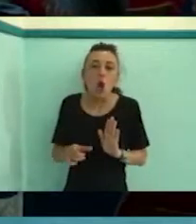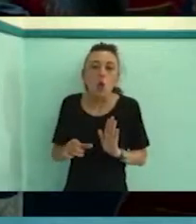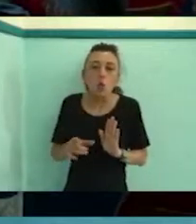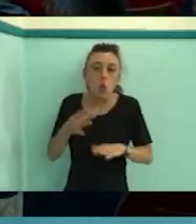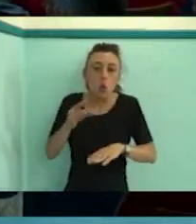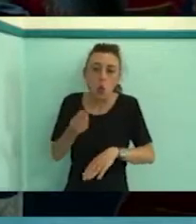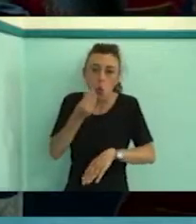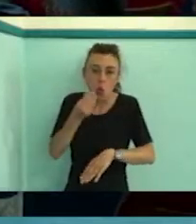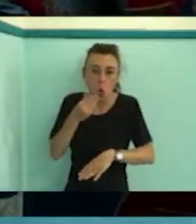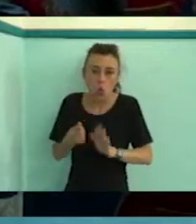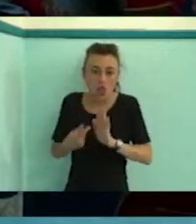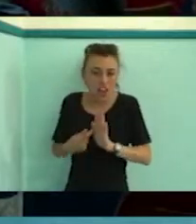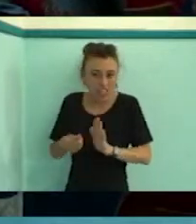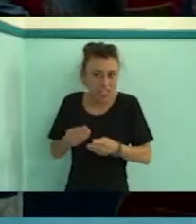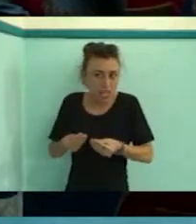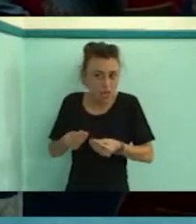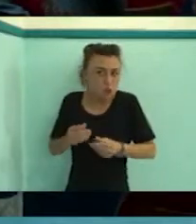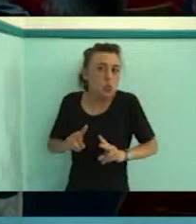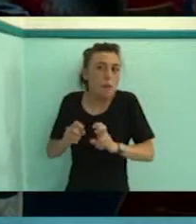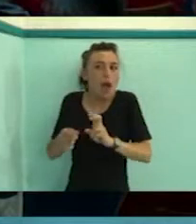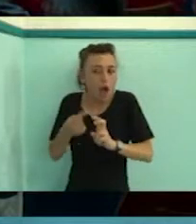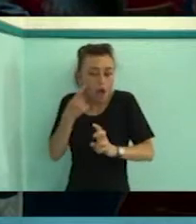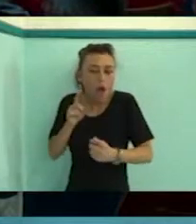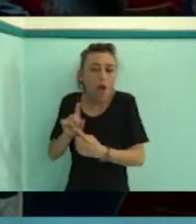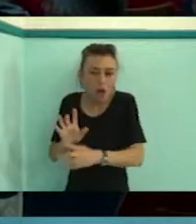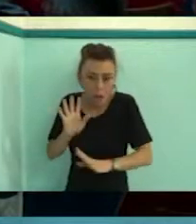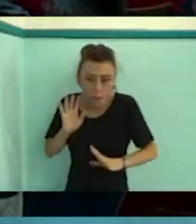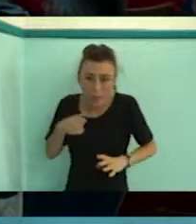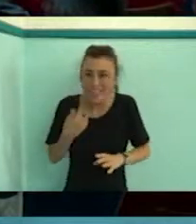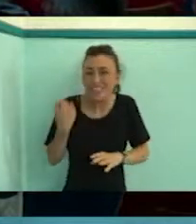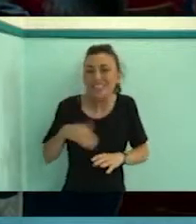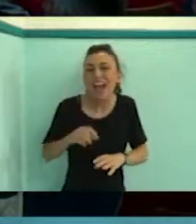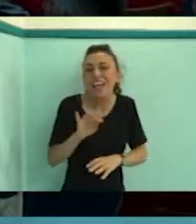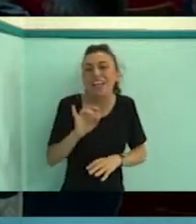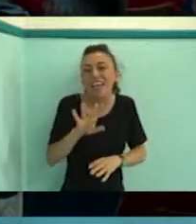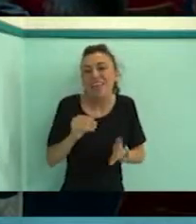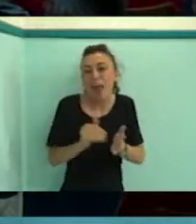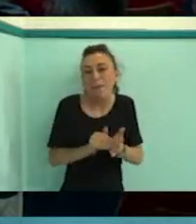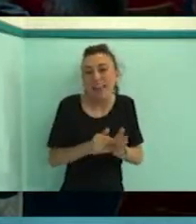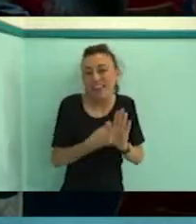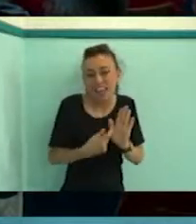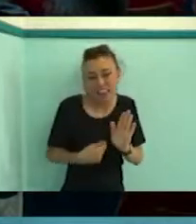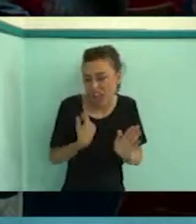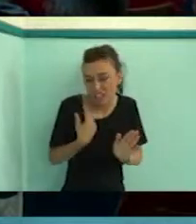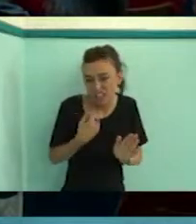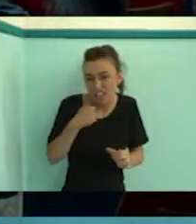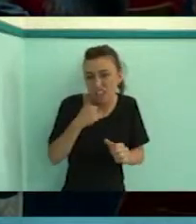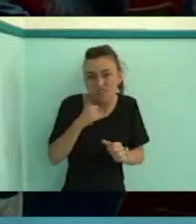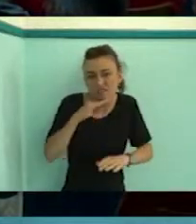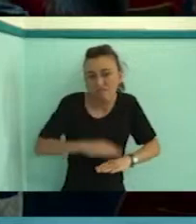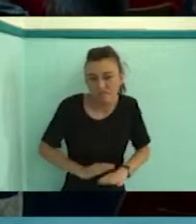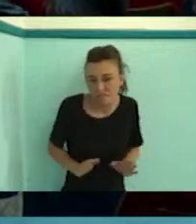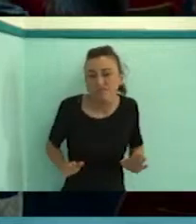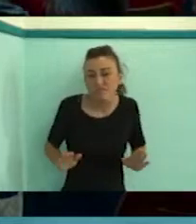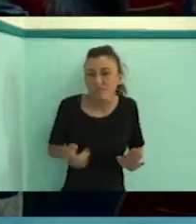hecho 15,000 dietas 15,000 tal Y ahora qué haces Mira no quiero hablar del tema porque